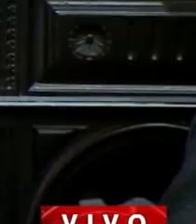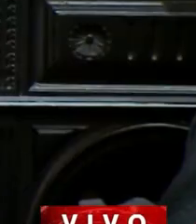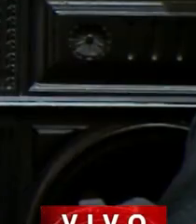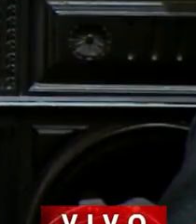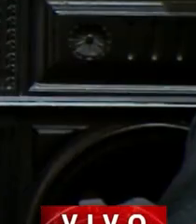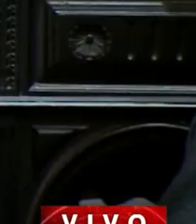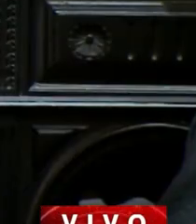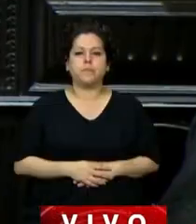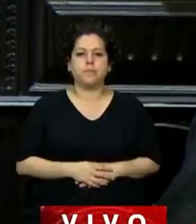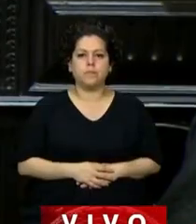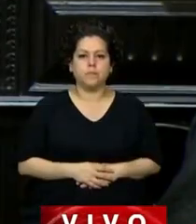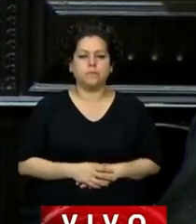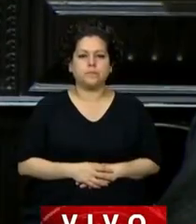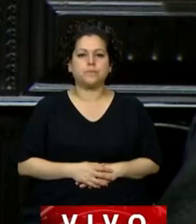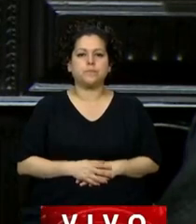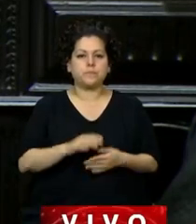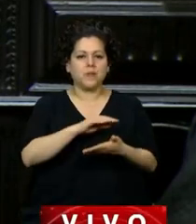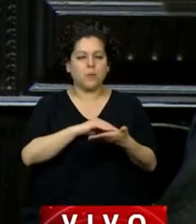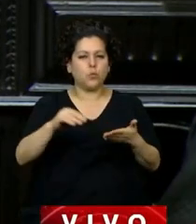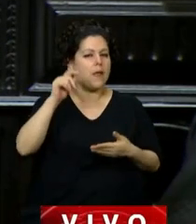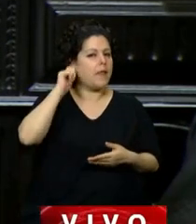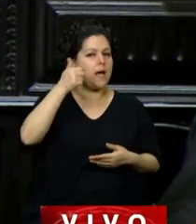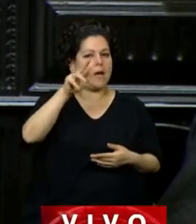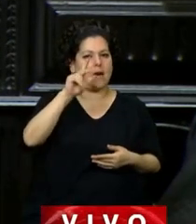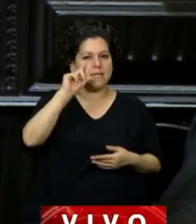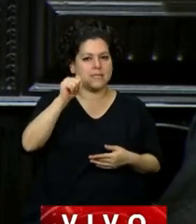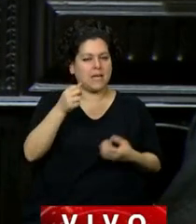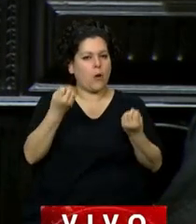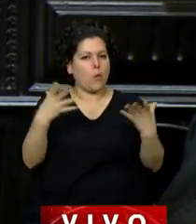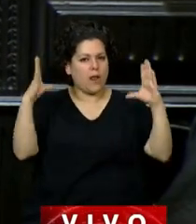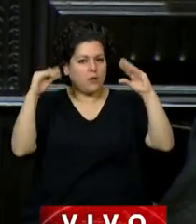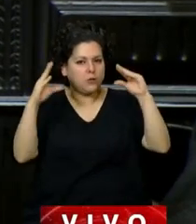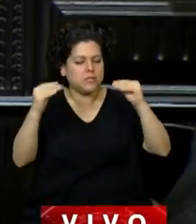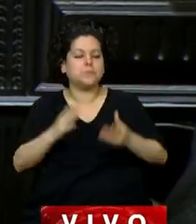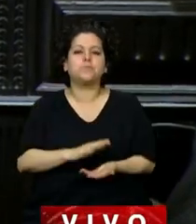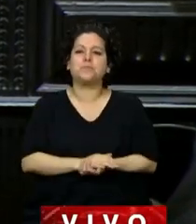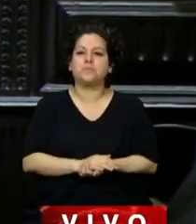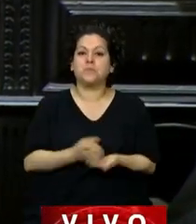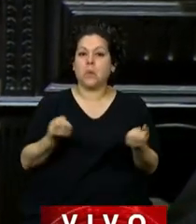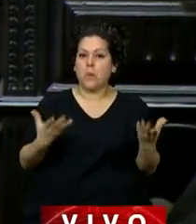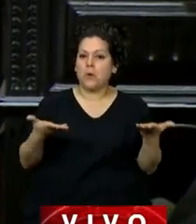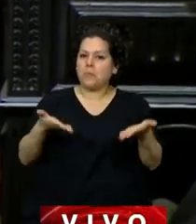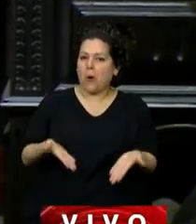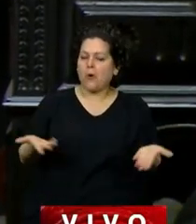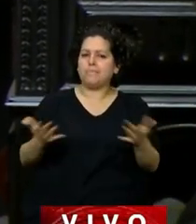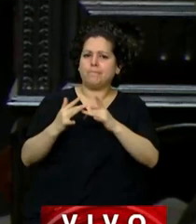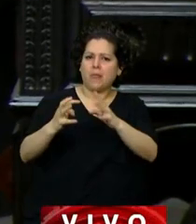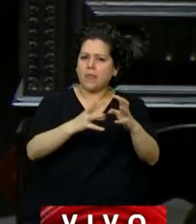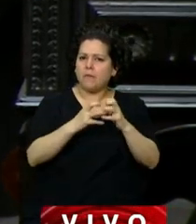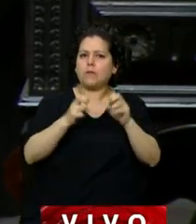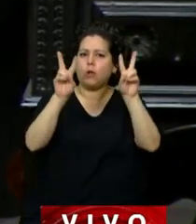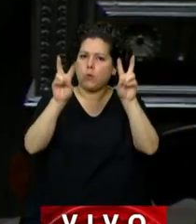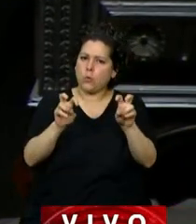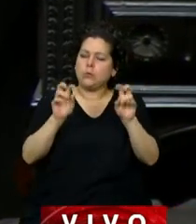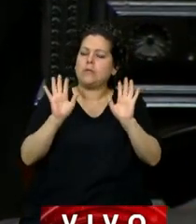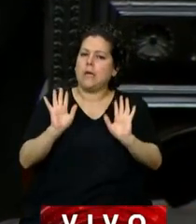Muchísimas gracias, señor presidente. Muy buenas noches. Bueno, hoy nos toca debatir nuevamente un tema que reviste